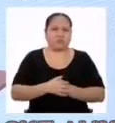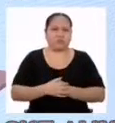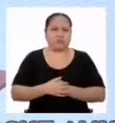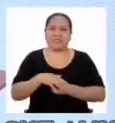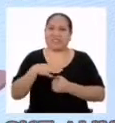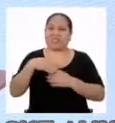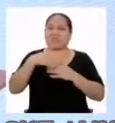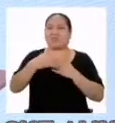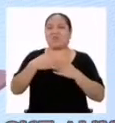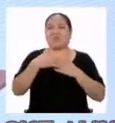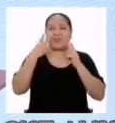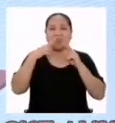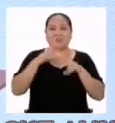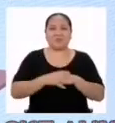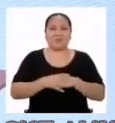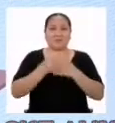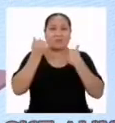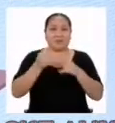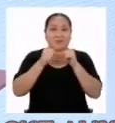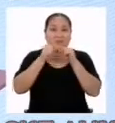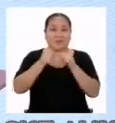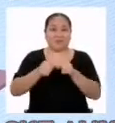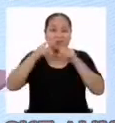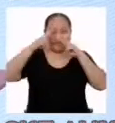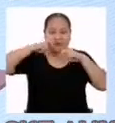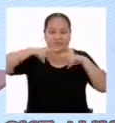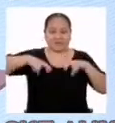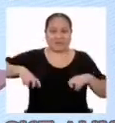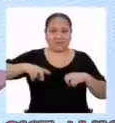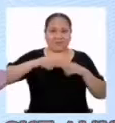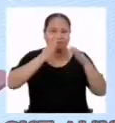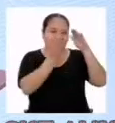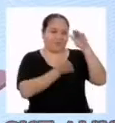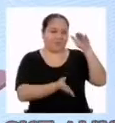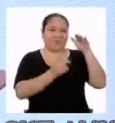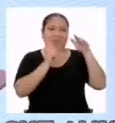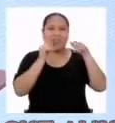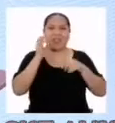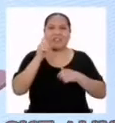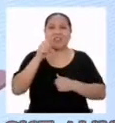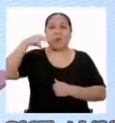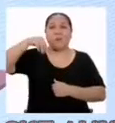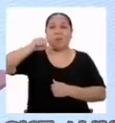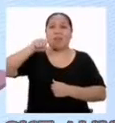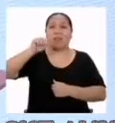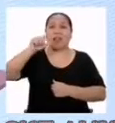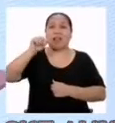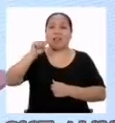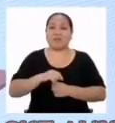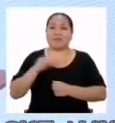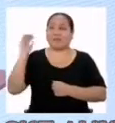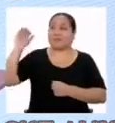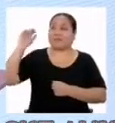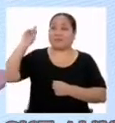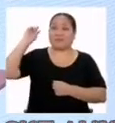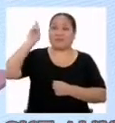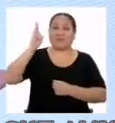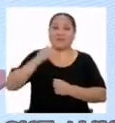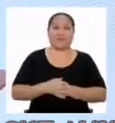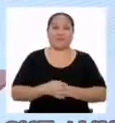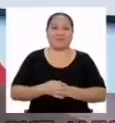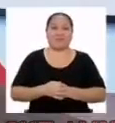veré después. Hoy toca seguir analizando el texto sobre Malala. Para eso voy a llamar a la profesora.